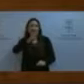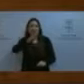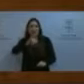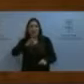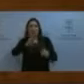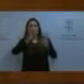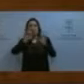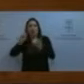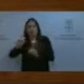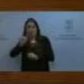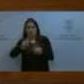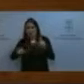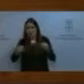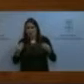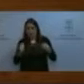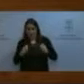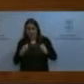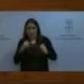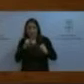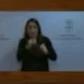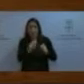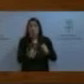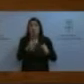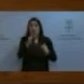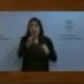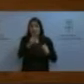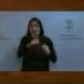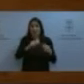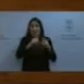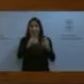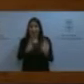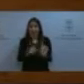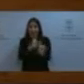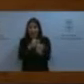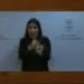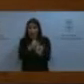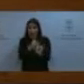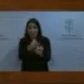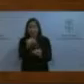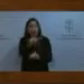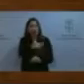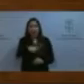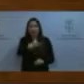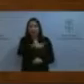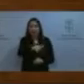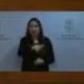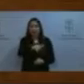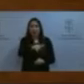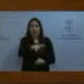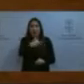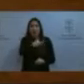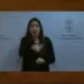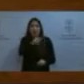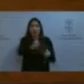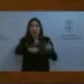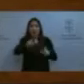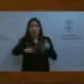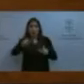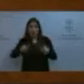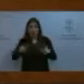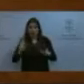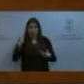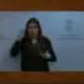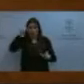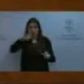13.800 habitantes. Y además, junto con Cangas de Onís, es la zona que va aumentando en población durante los